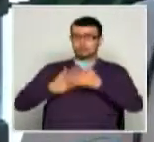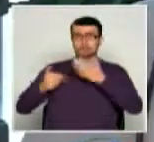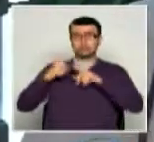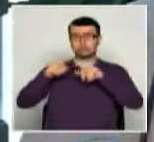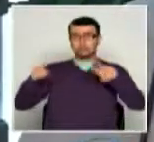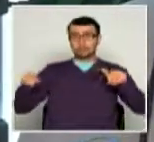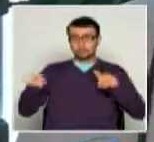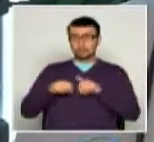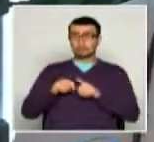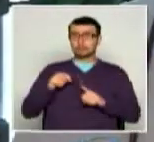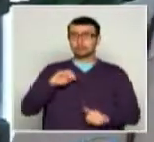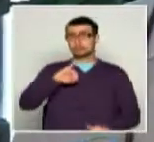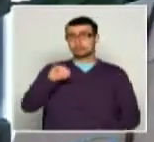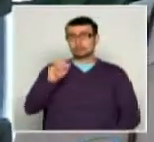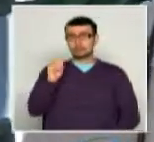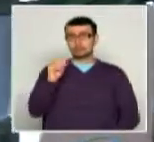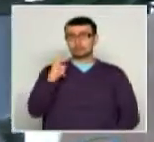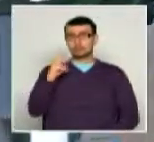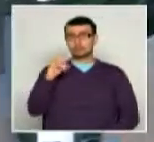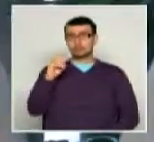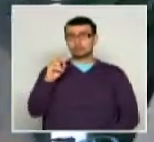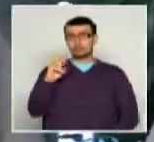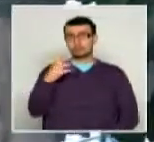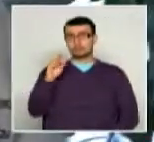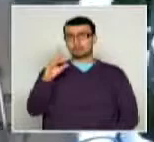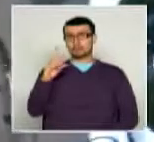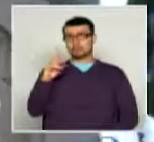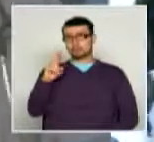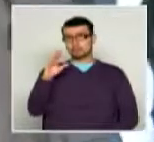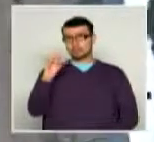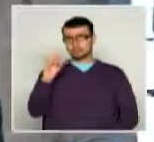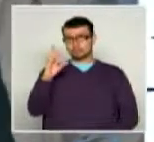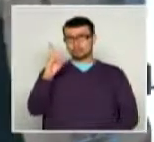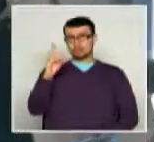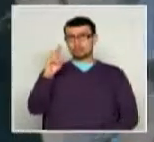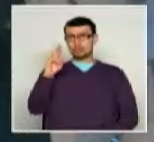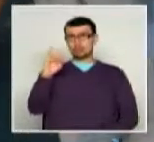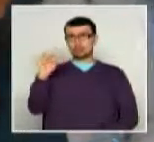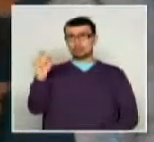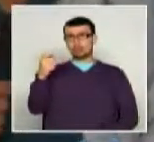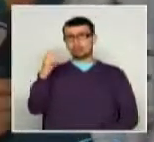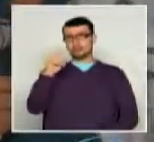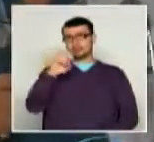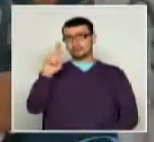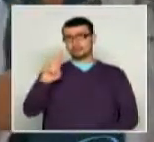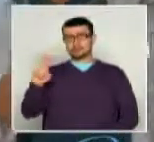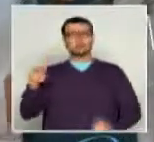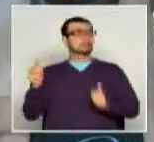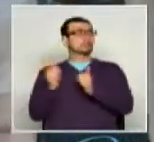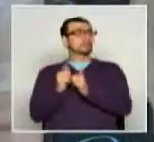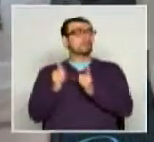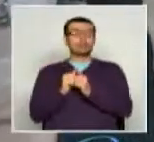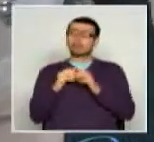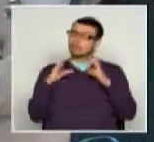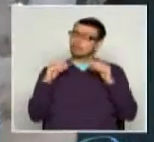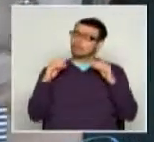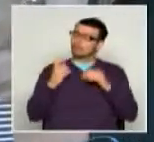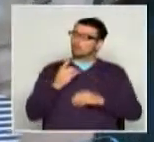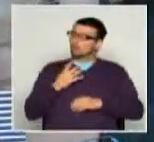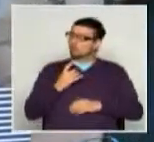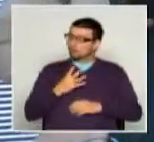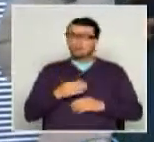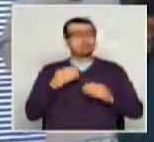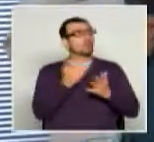con Javier Rodríguez y Raúl Andrés Londoño y vamos a hablar un poco del dolor y de las otras cosas que podemos